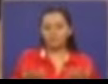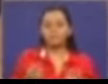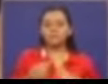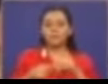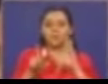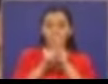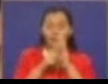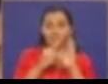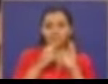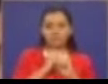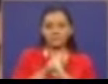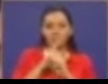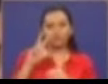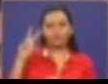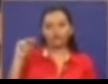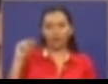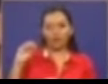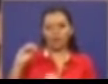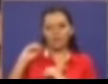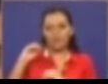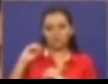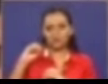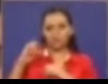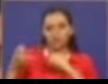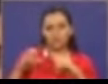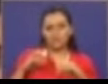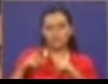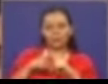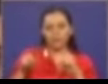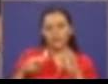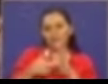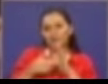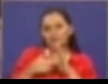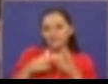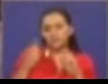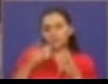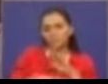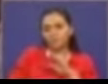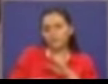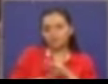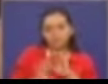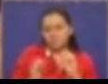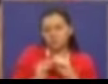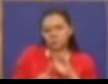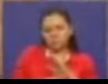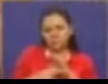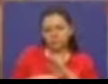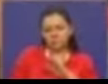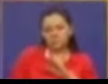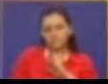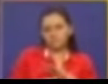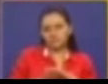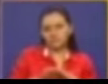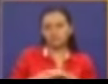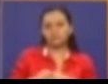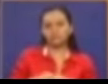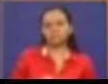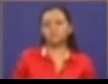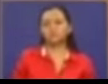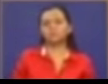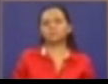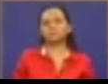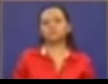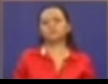dice claramente, no obligados a llevar contabilidad, sí un registro básico, presidente, como usted bien ha mencionado. Bueno, compañeros. Y